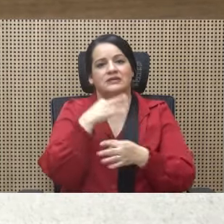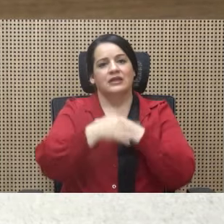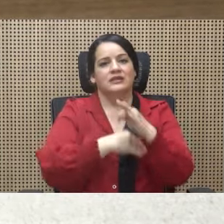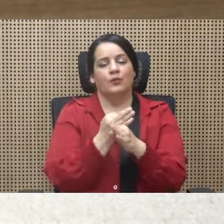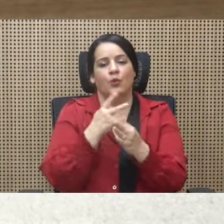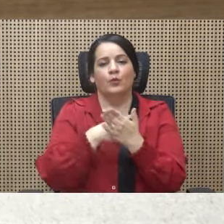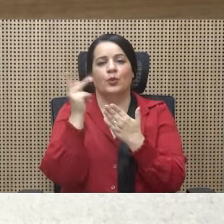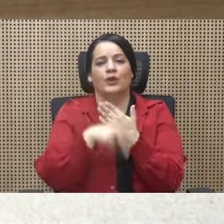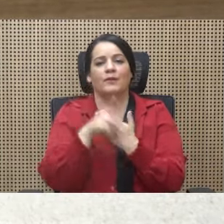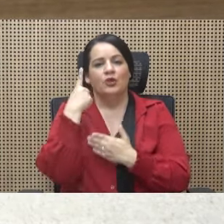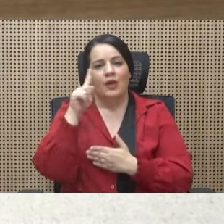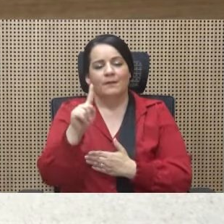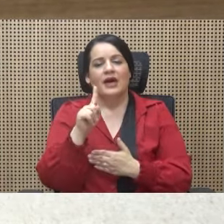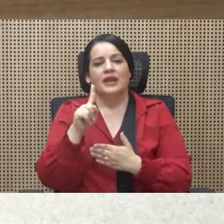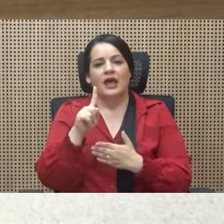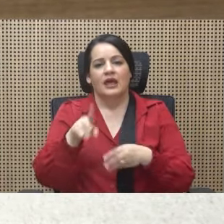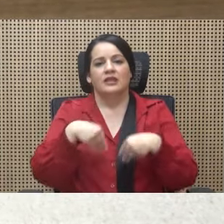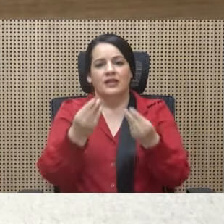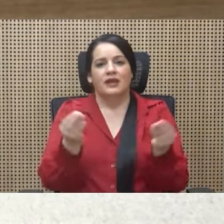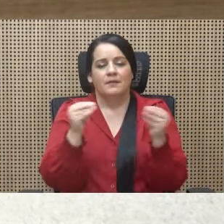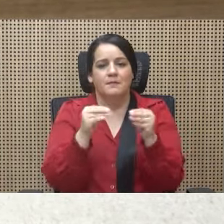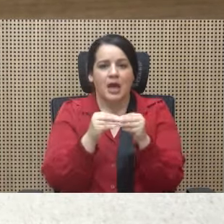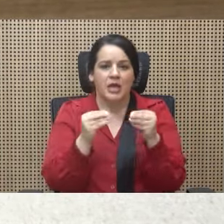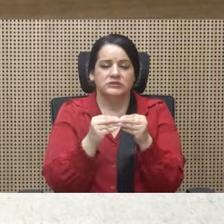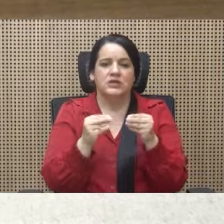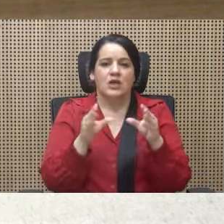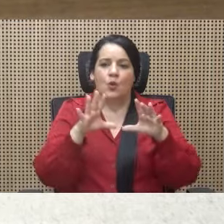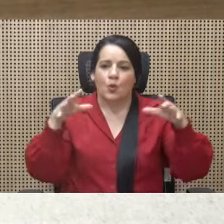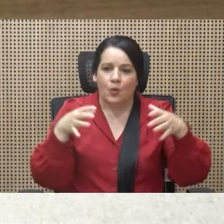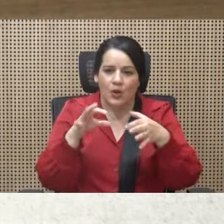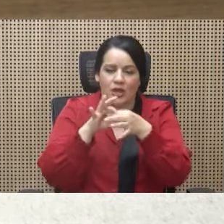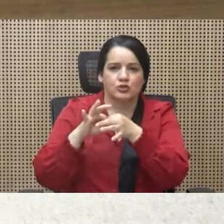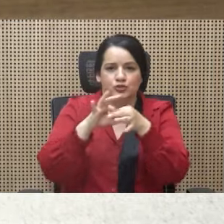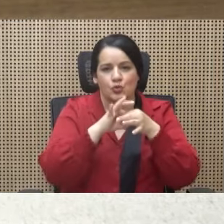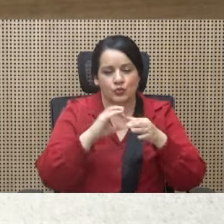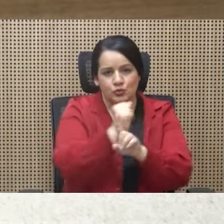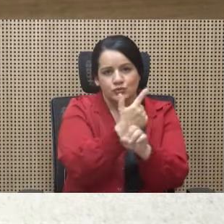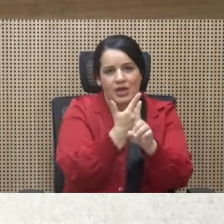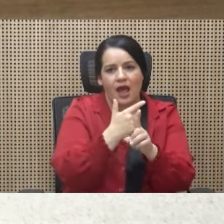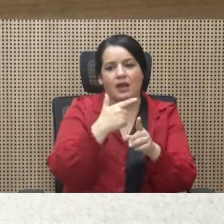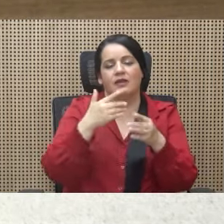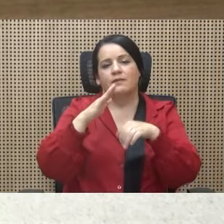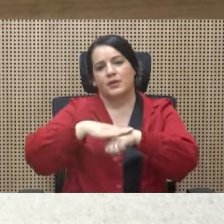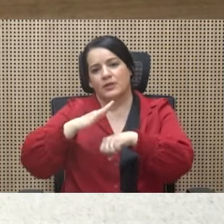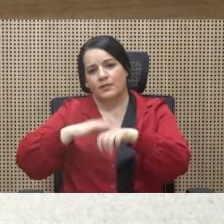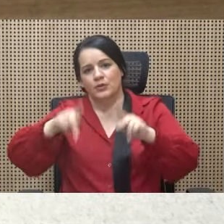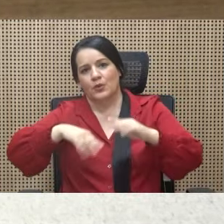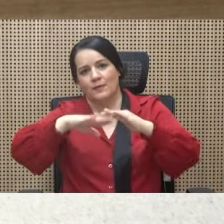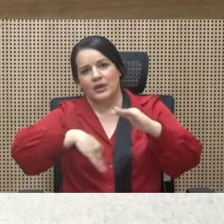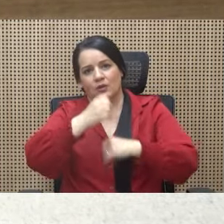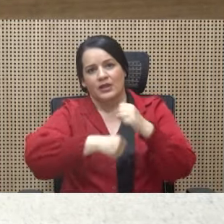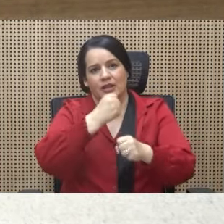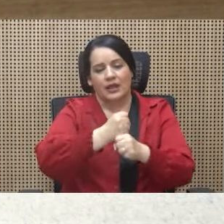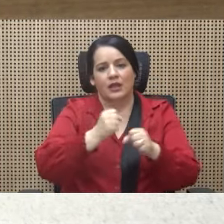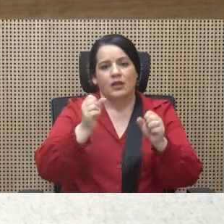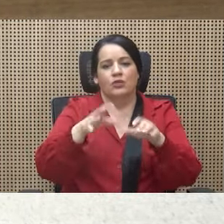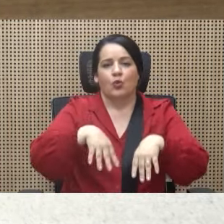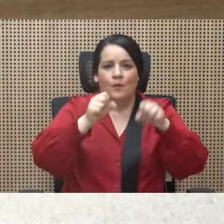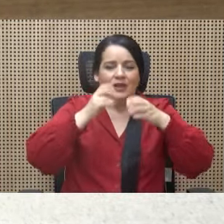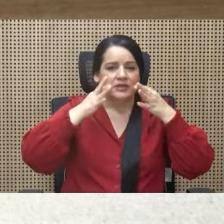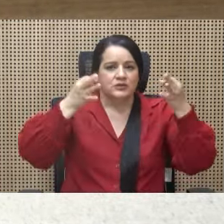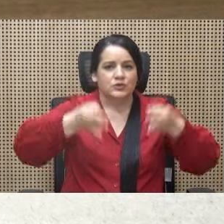para efectos de generar mayor cohesión social y permitirle a las personas este menores de edad poder tomar decisiones apropiadas en sus